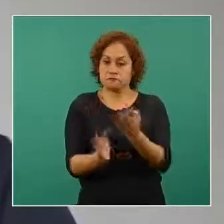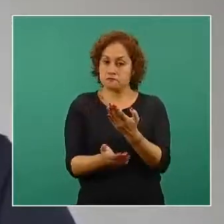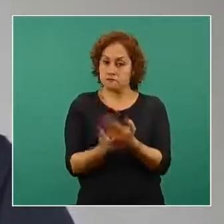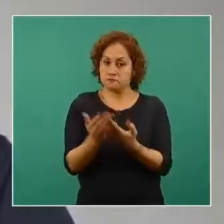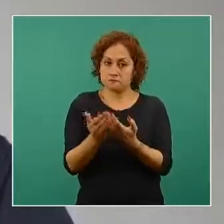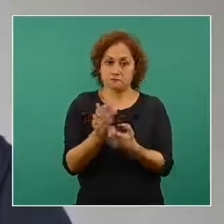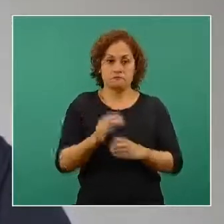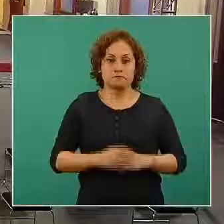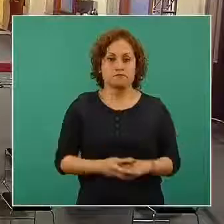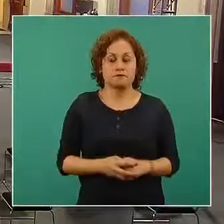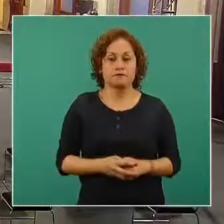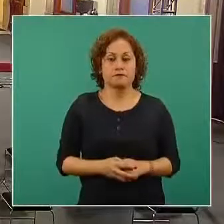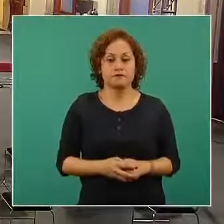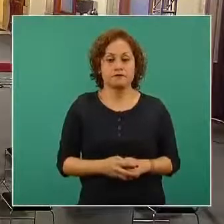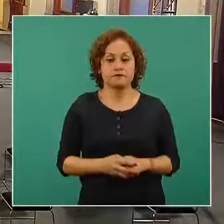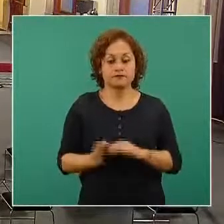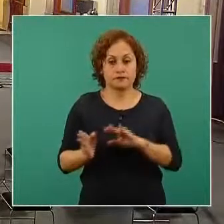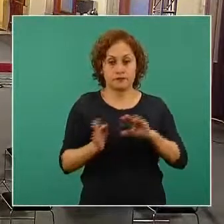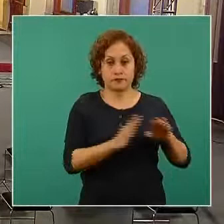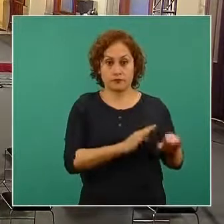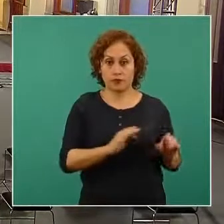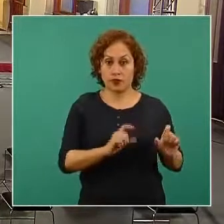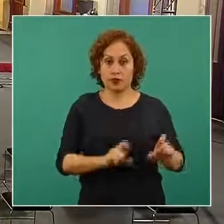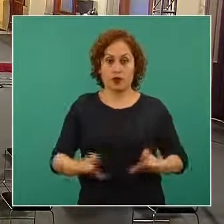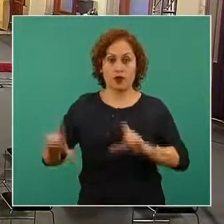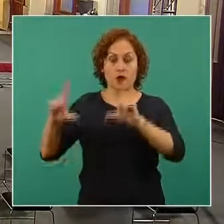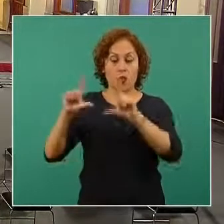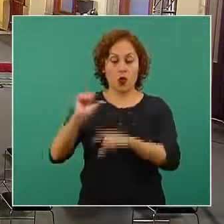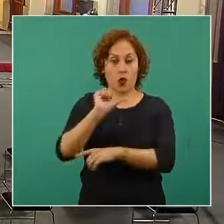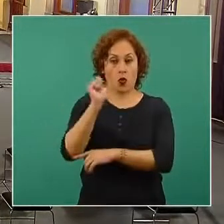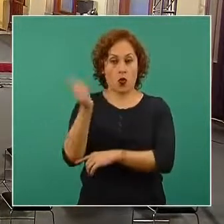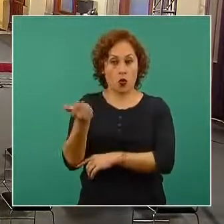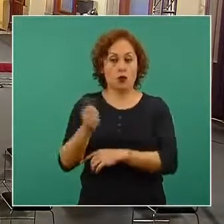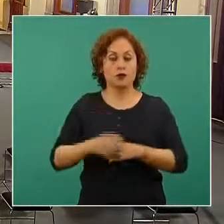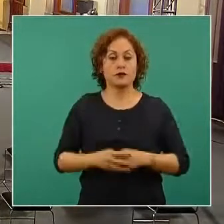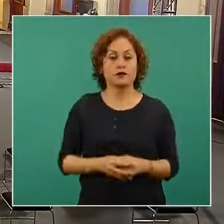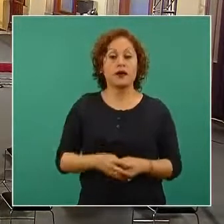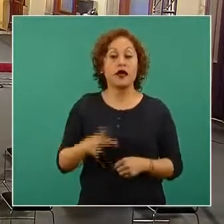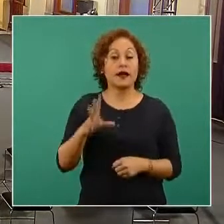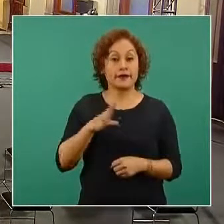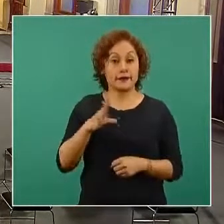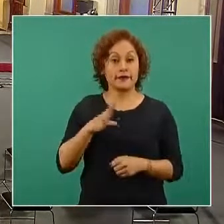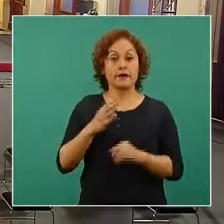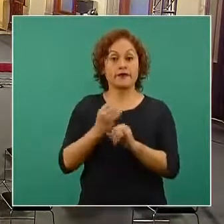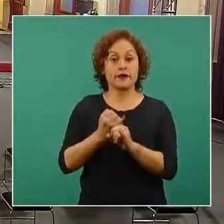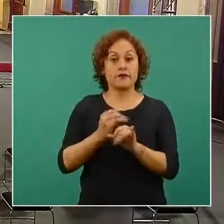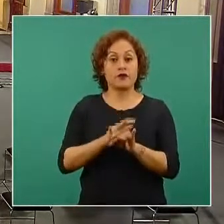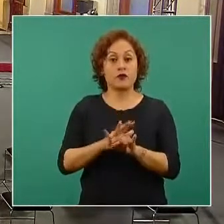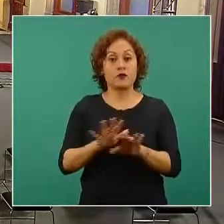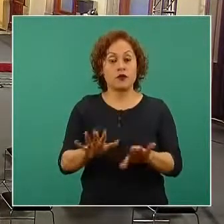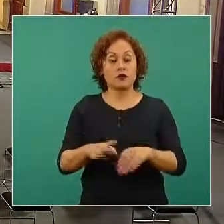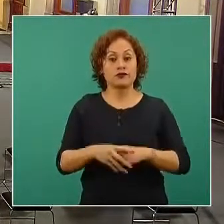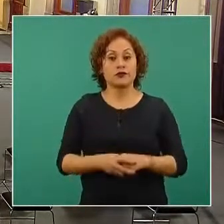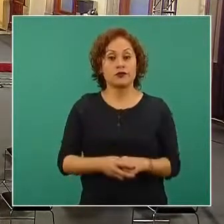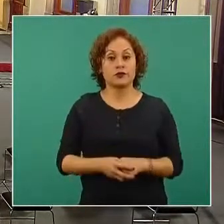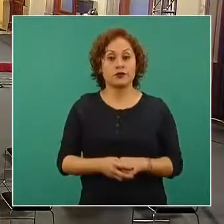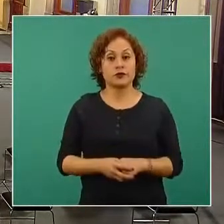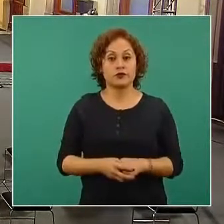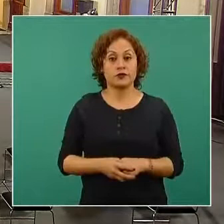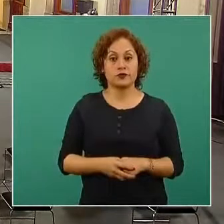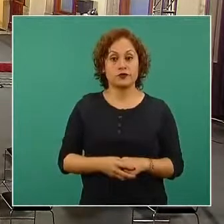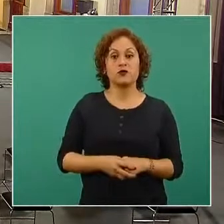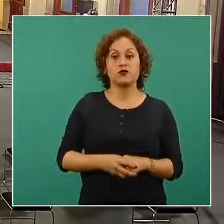a vacunación. Si vemos la siguiente diapositiva, está la información que en su momento también será obviamente o